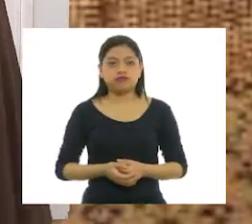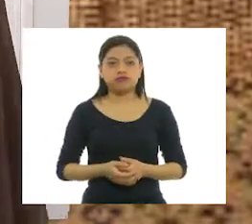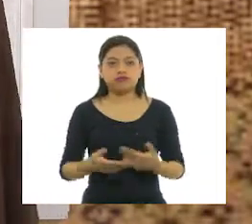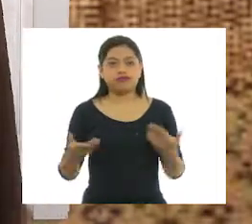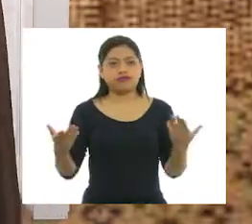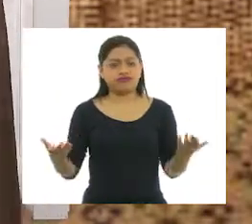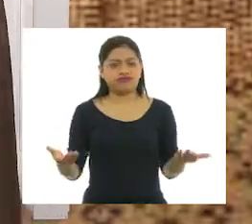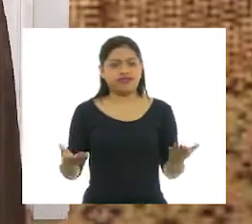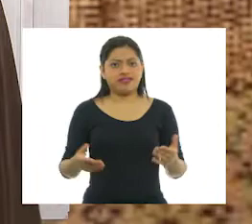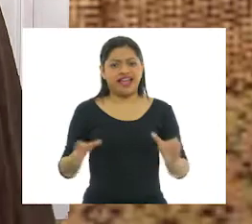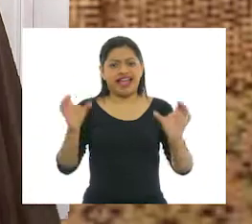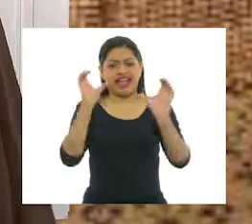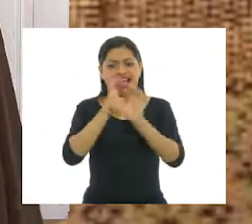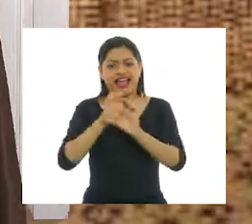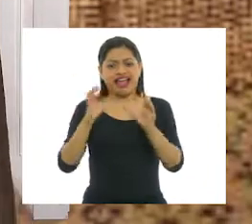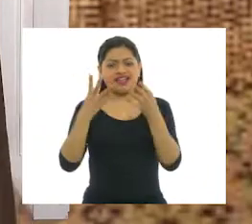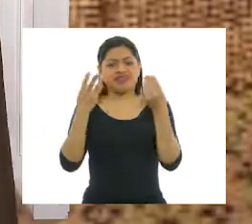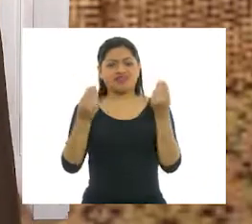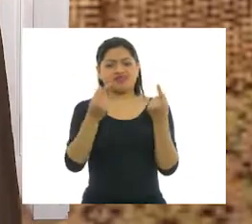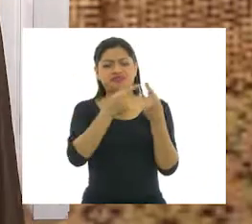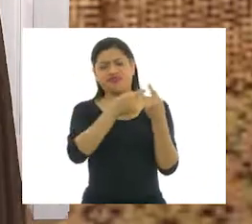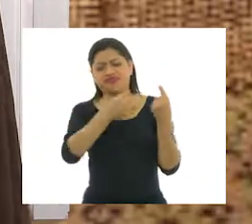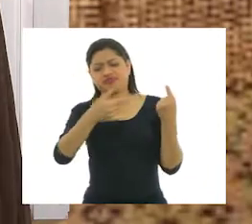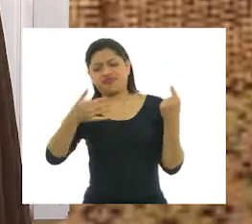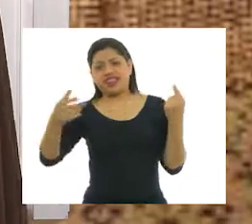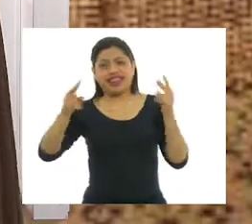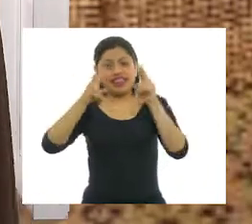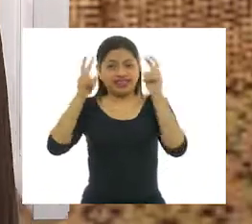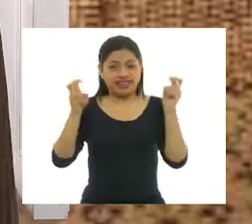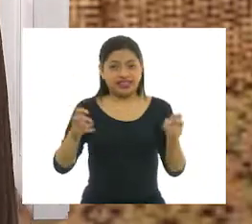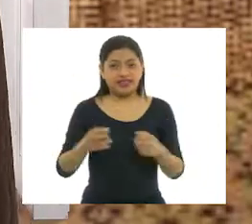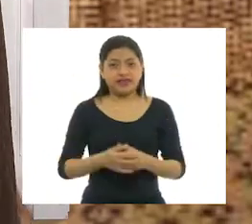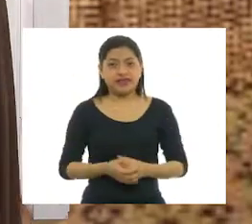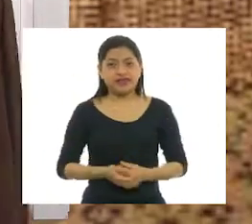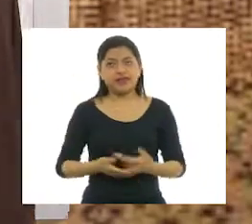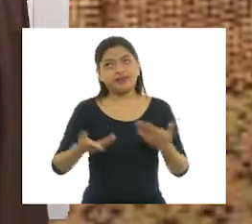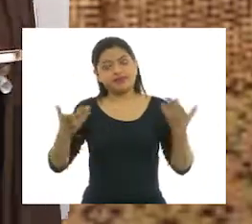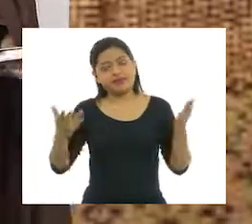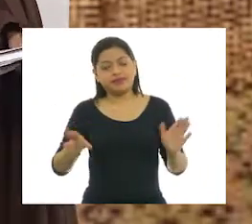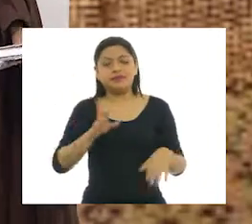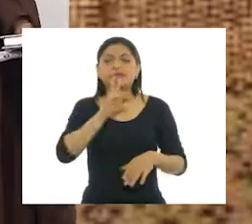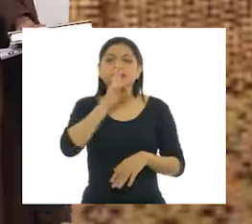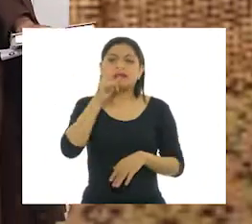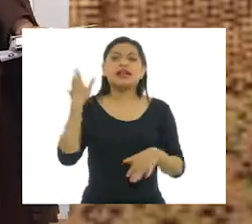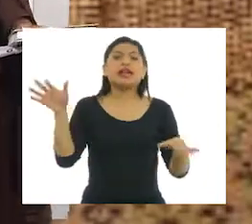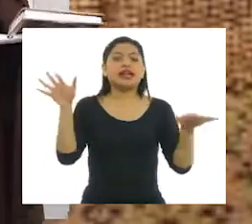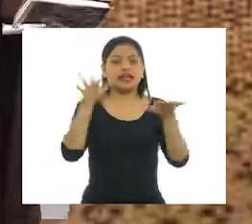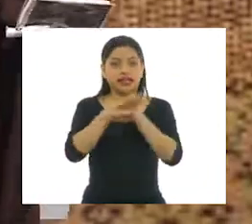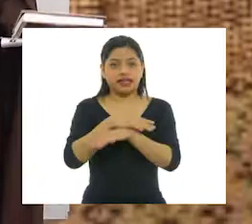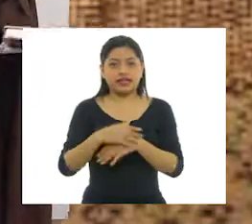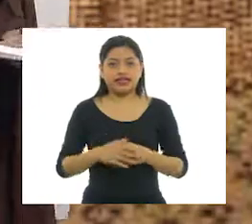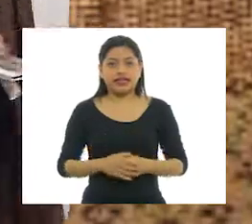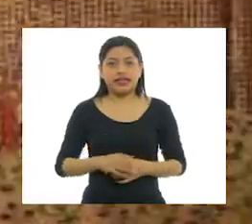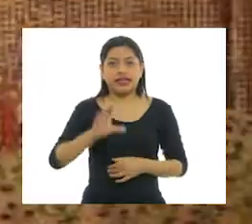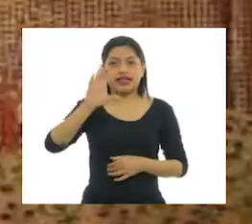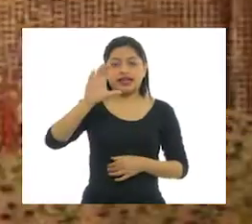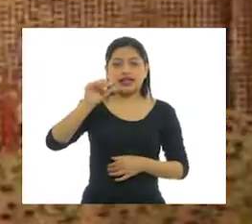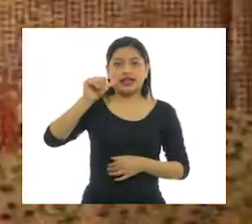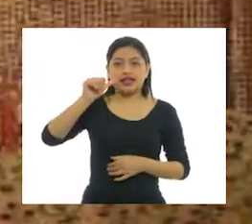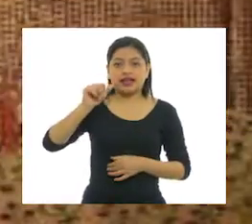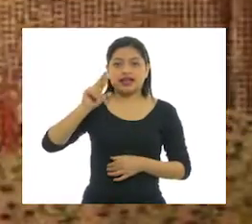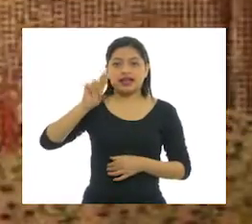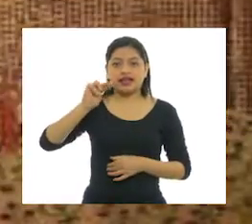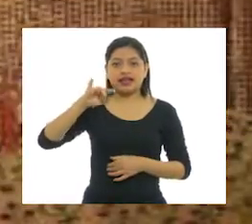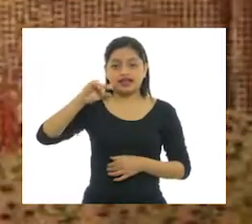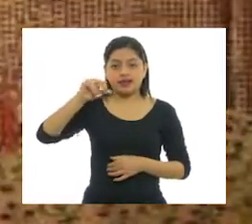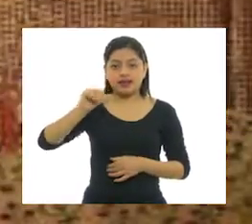señor Orff, no le podemos poner ese nombre tan largo, por favor. Ash, bueno, que se conozca como Carmina Burana.